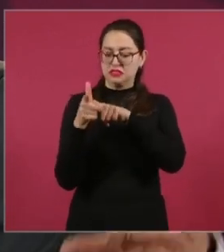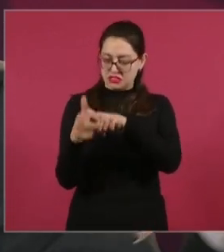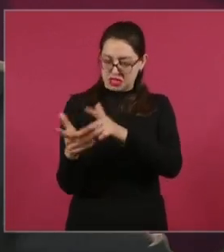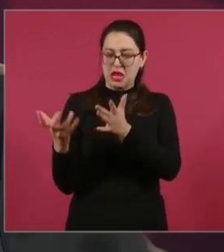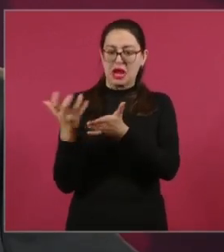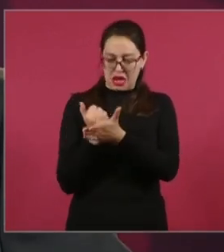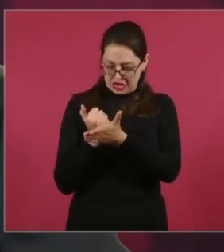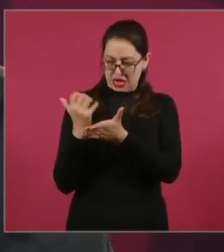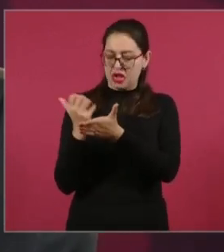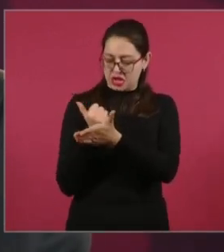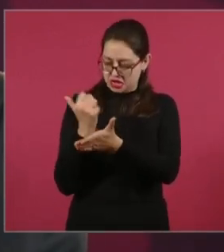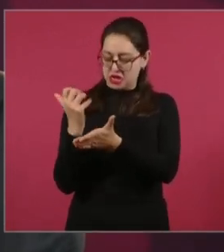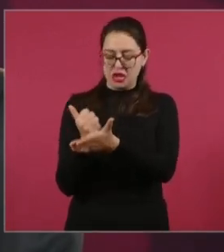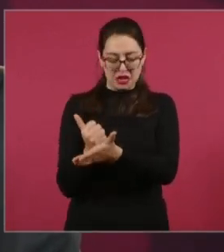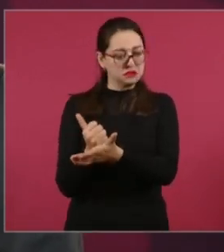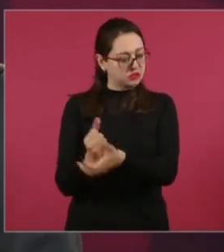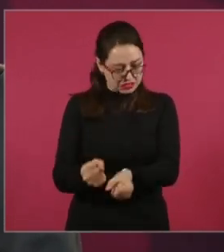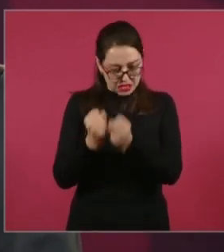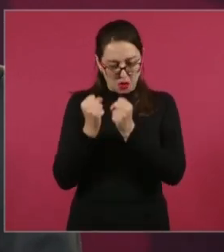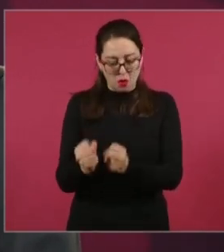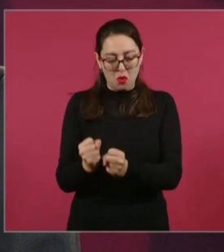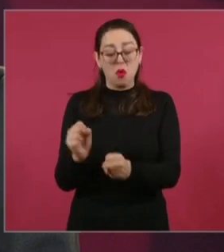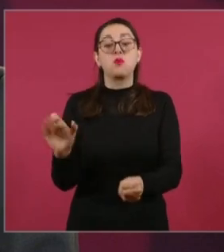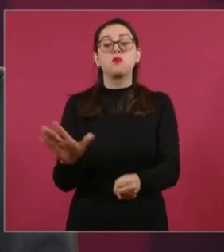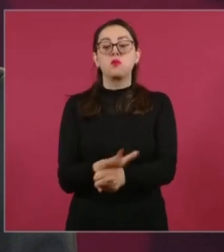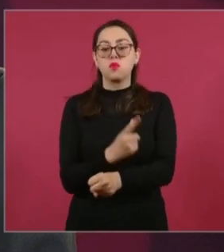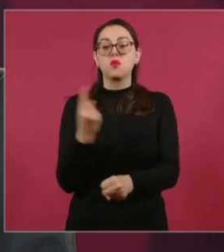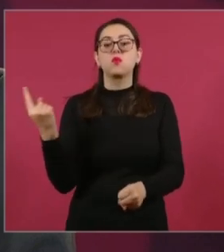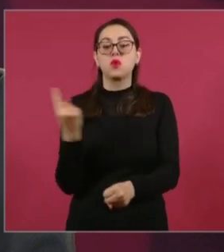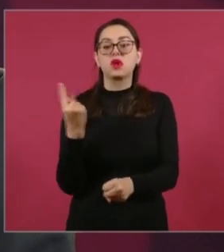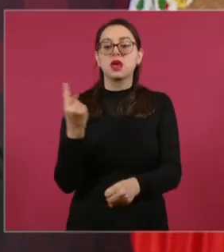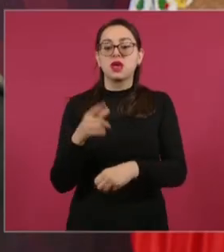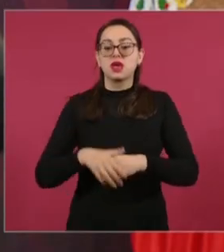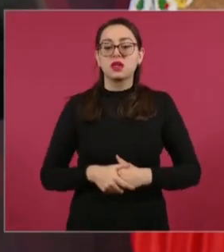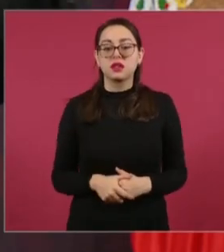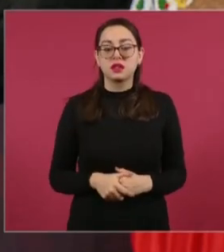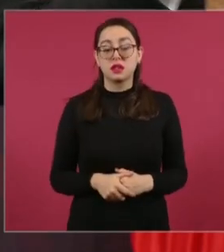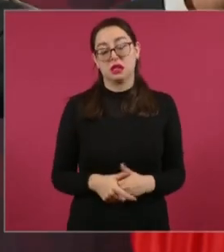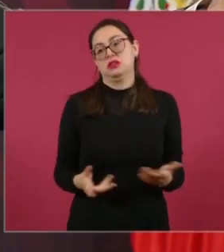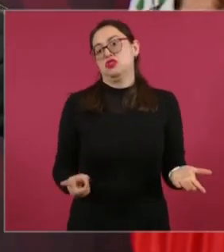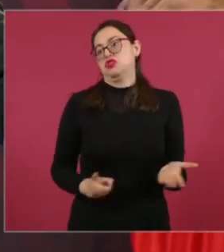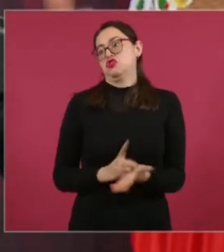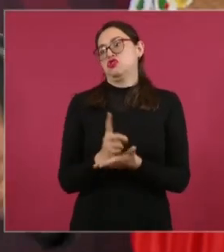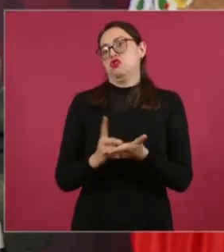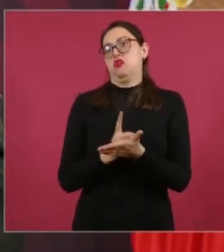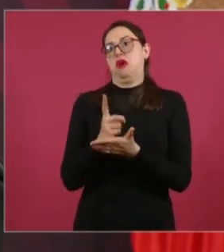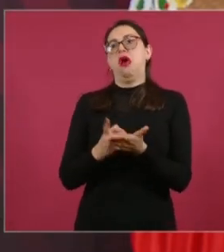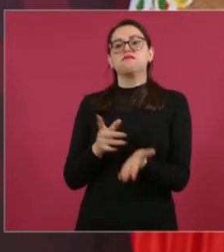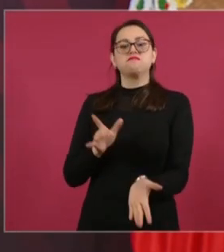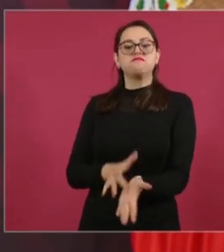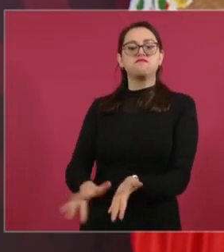el apoyo del narco.